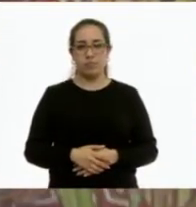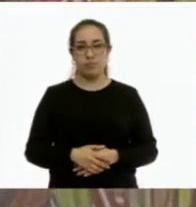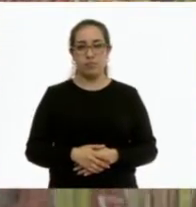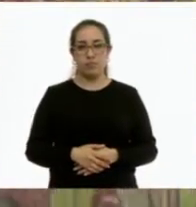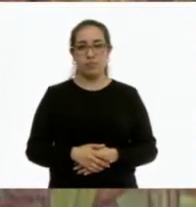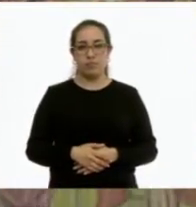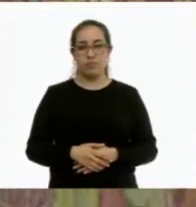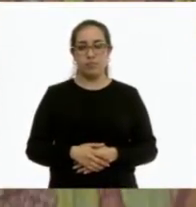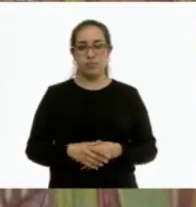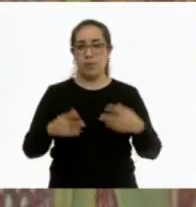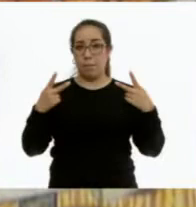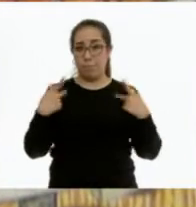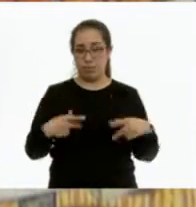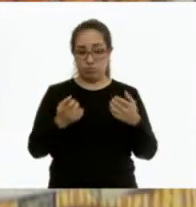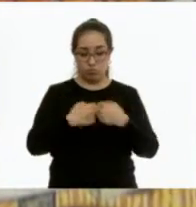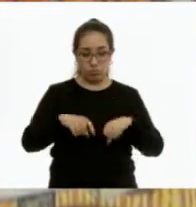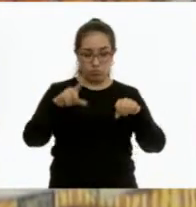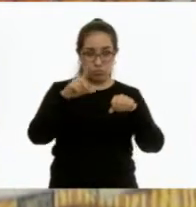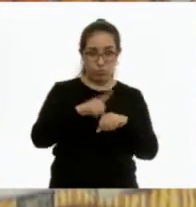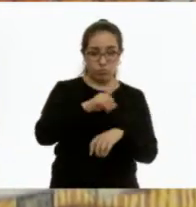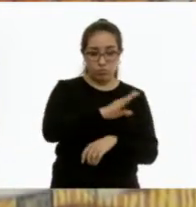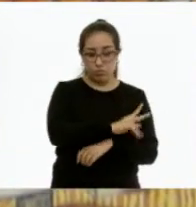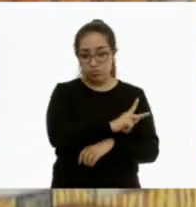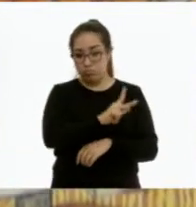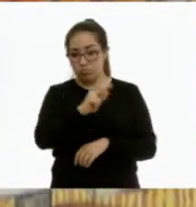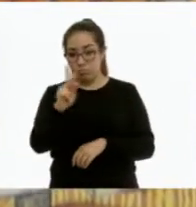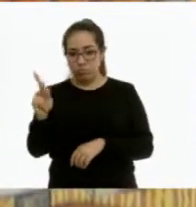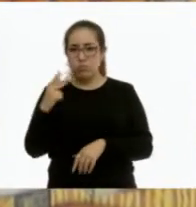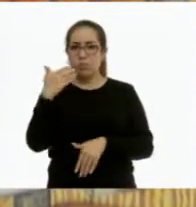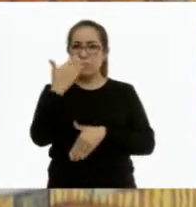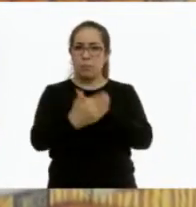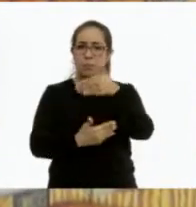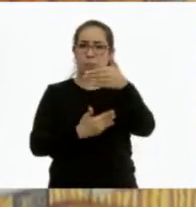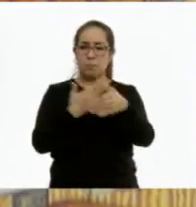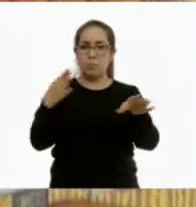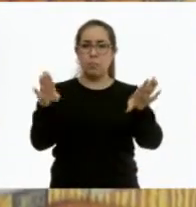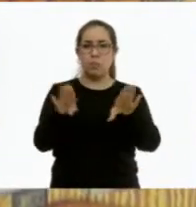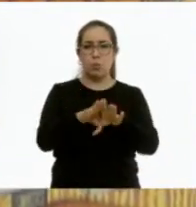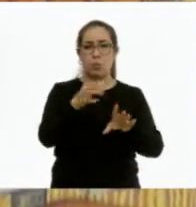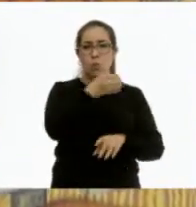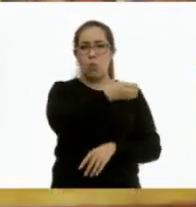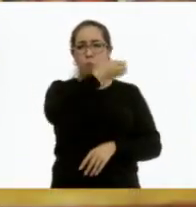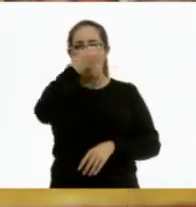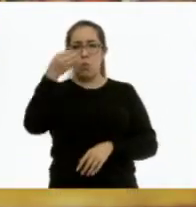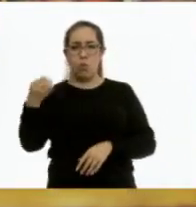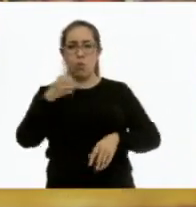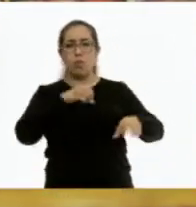Las sociedades evolucionaron hacia una mayor jerarquización y especialización del trabajo.